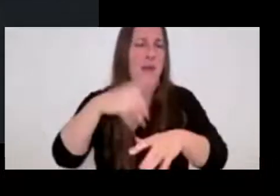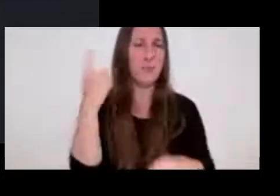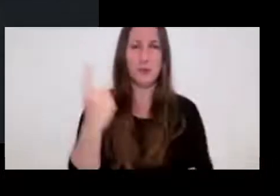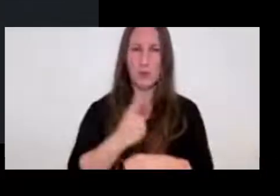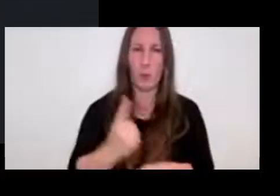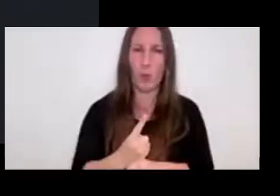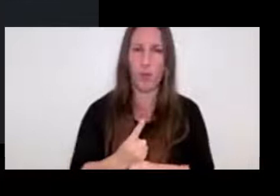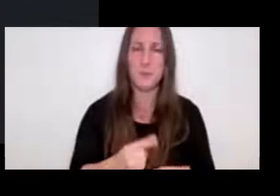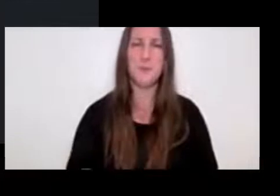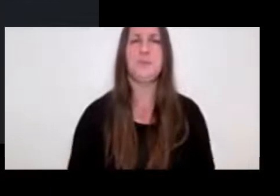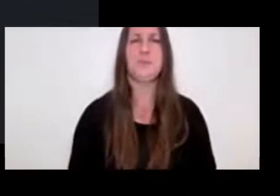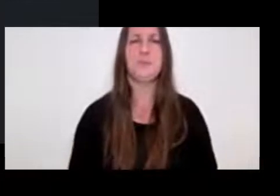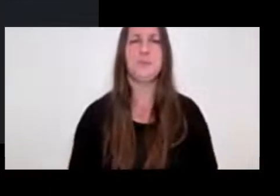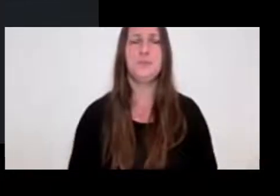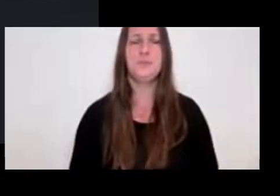Entonces,